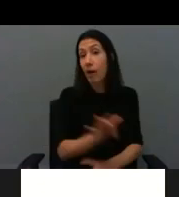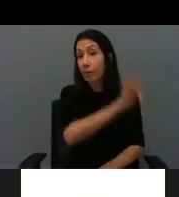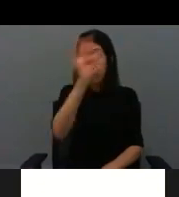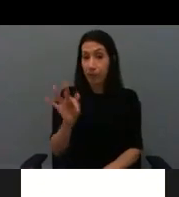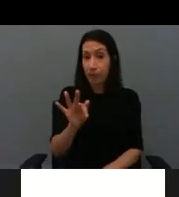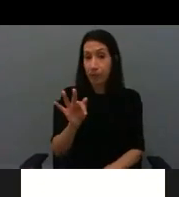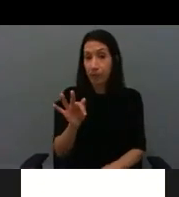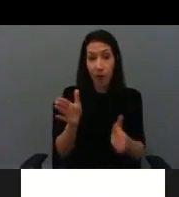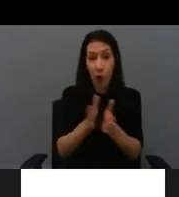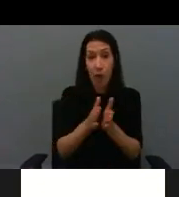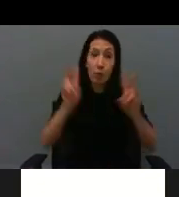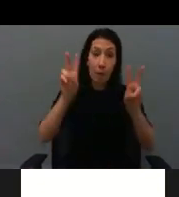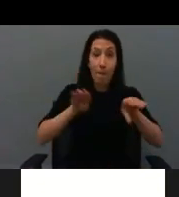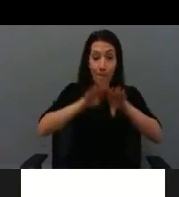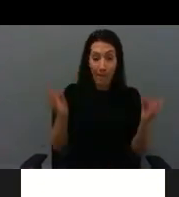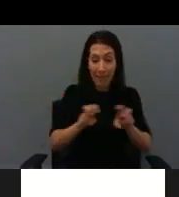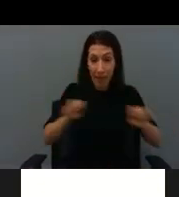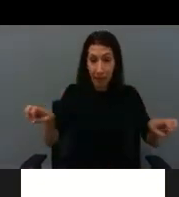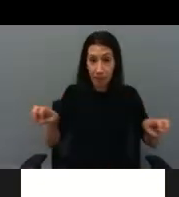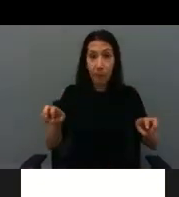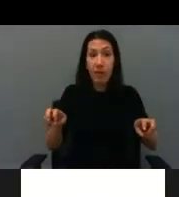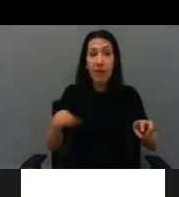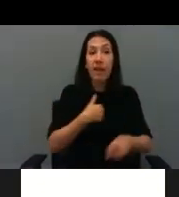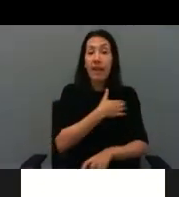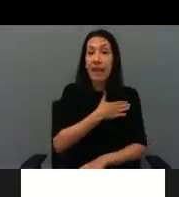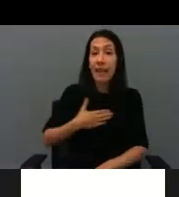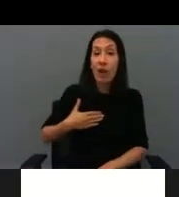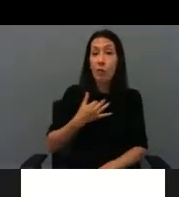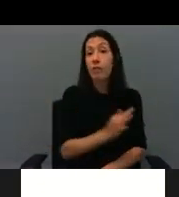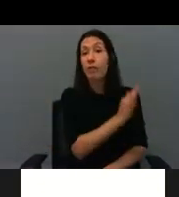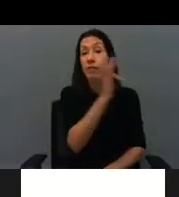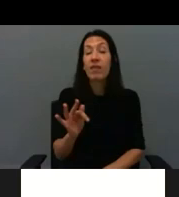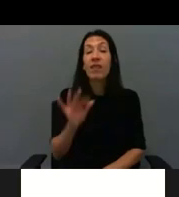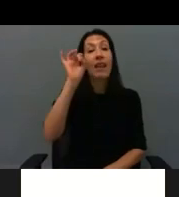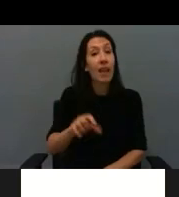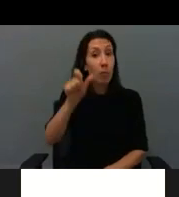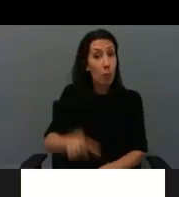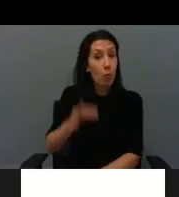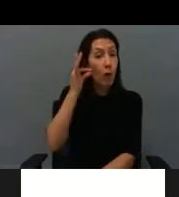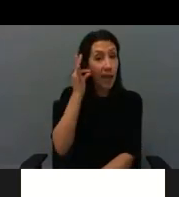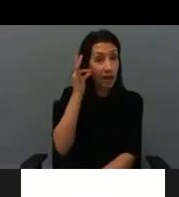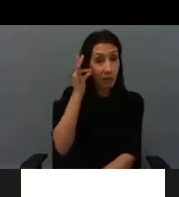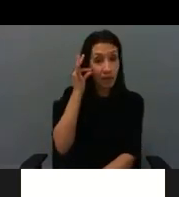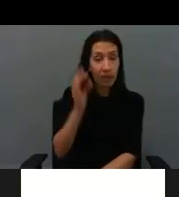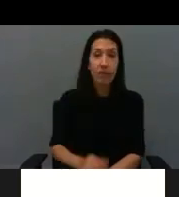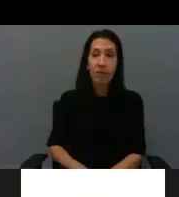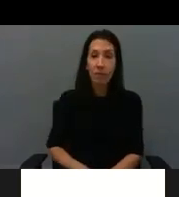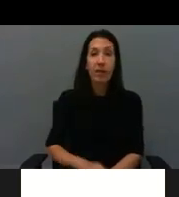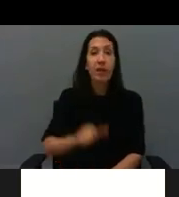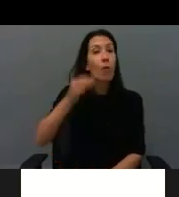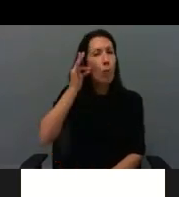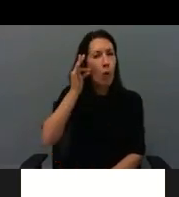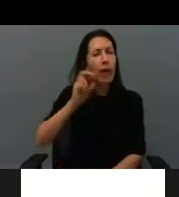esta mesa y le vamos a dar la palabra a una mujer